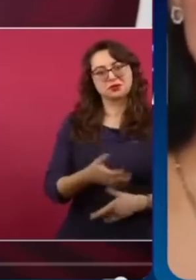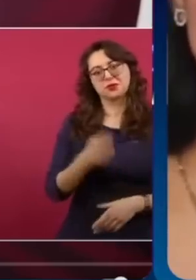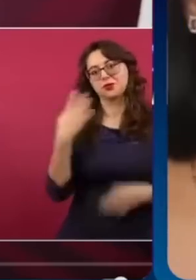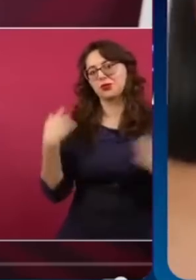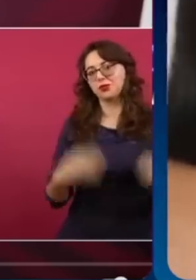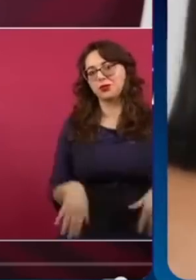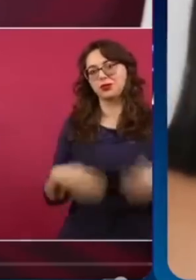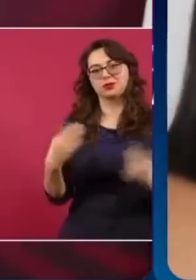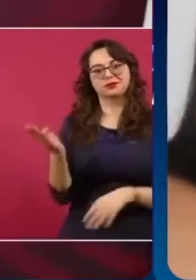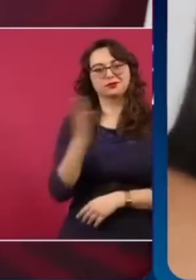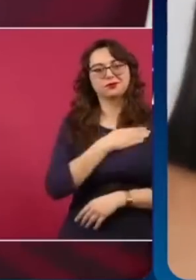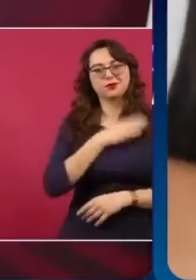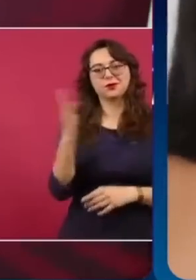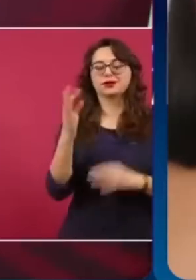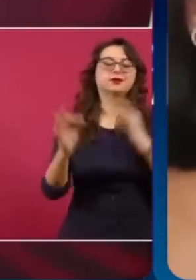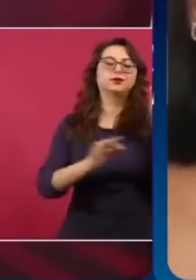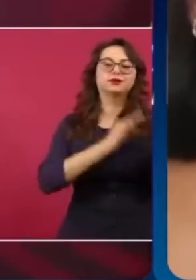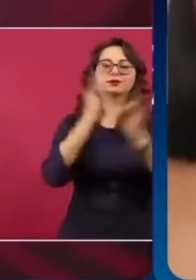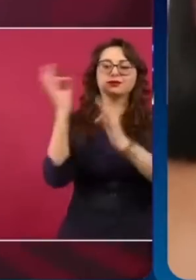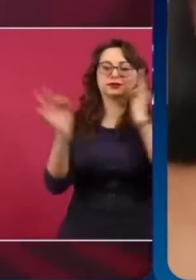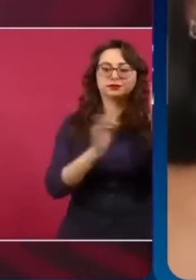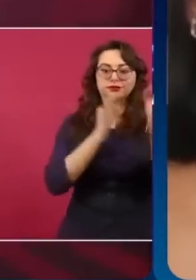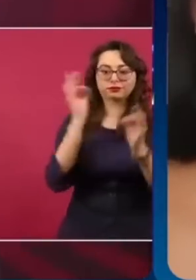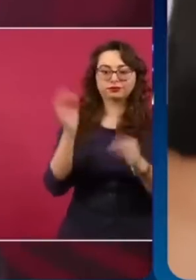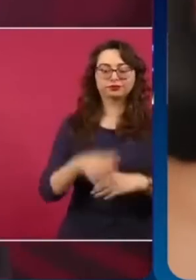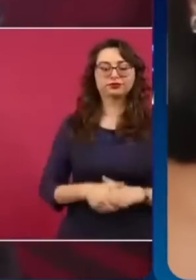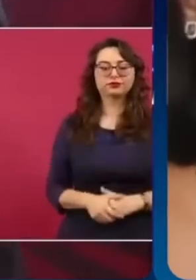Y ayer